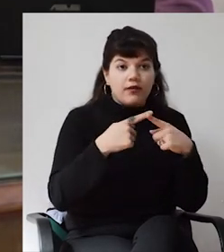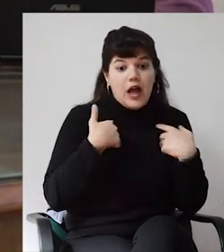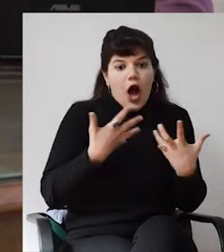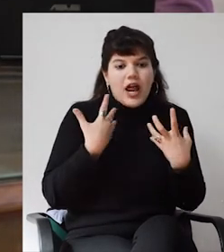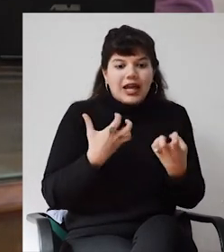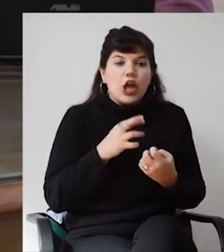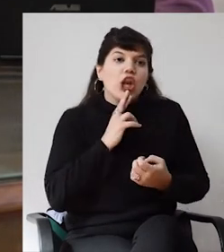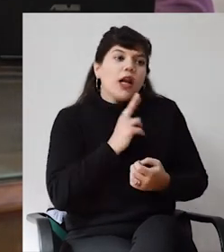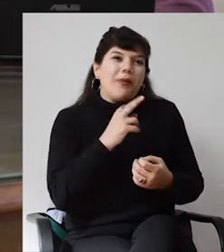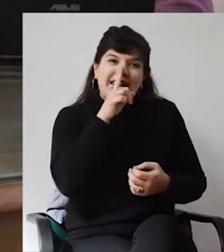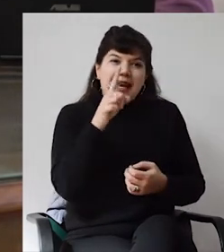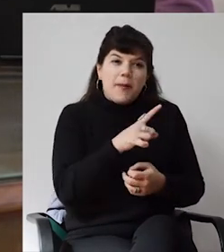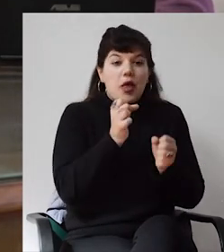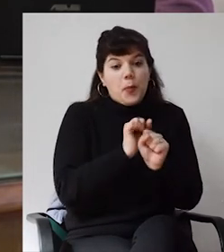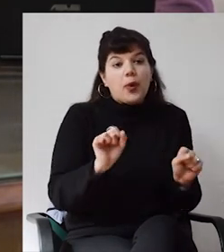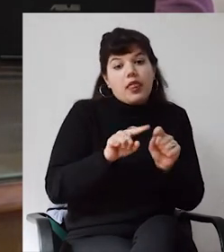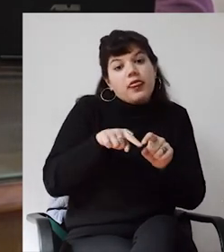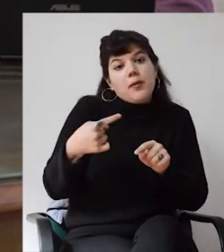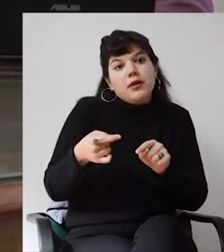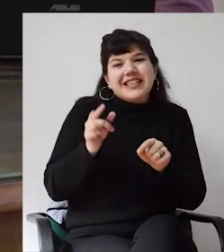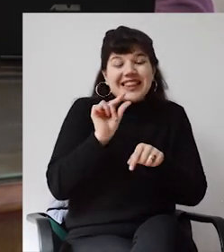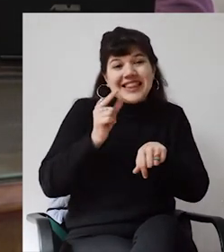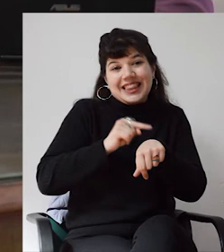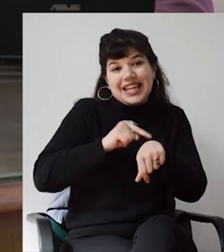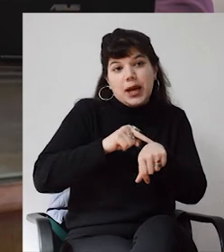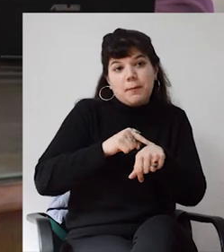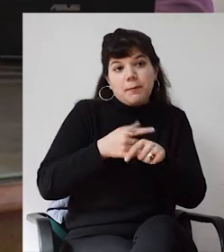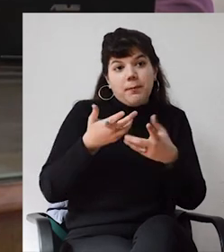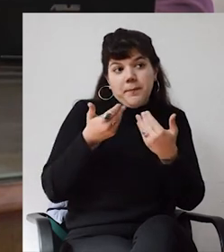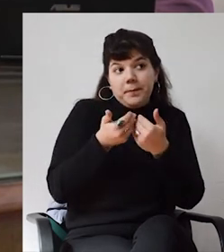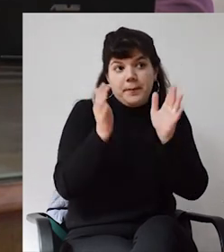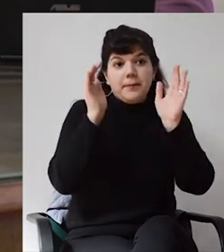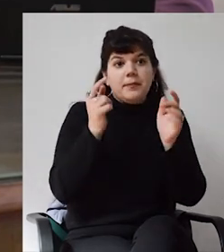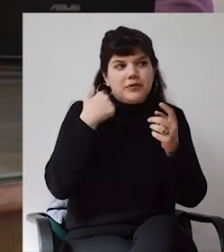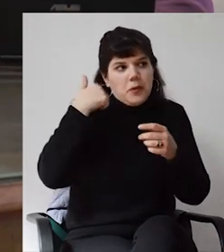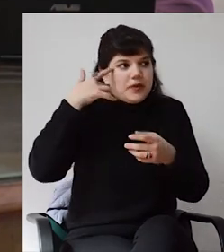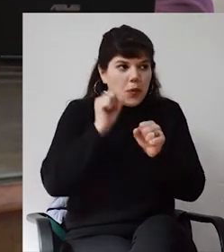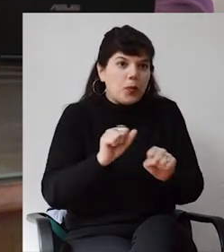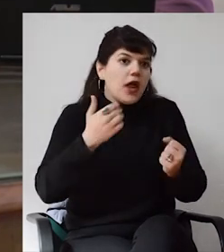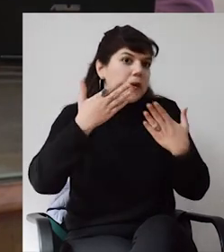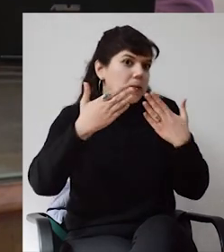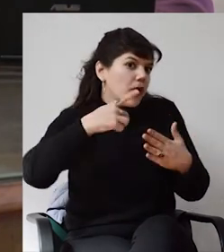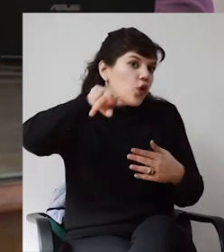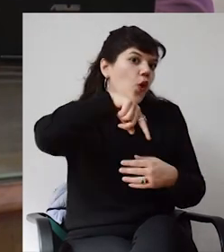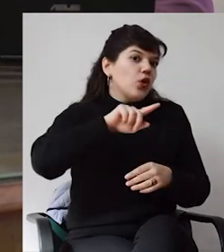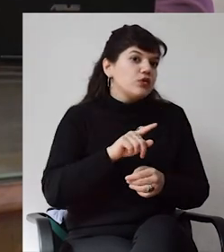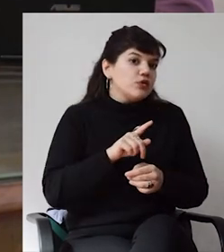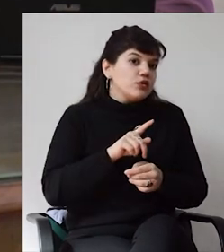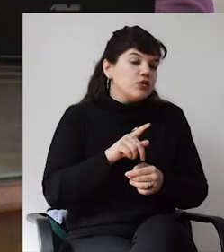quiero contestarlas rápidamente para luego, en el tiempo que me quede, inicialmente, pero se supone que vamos a poder